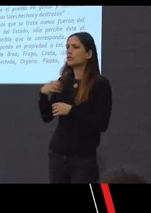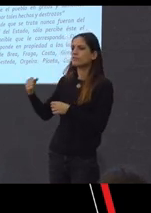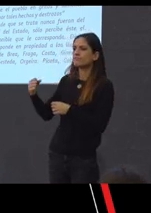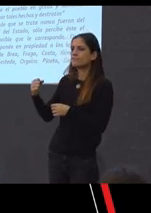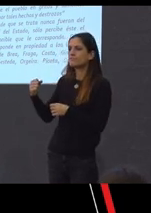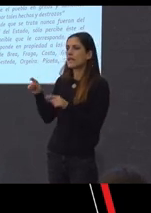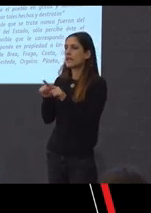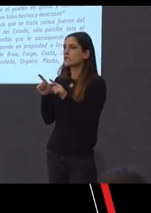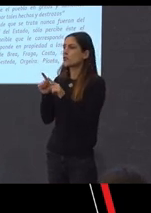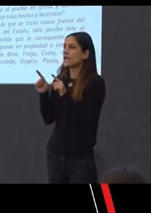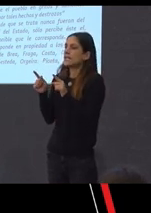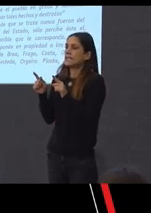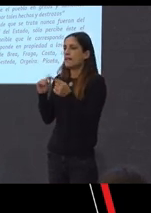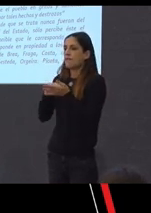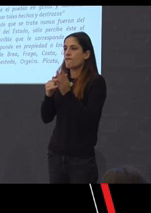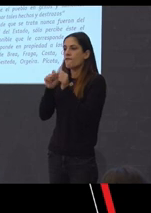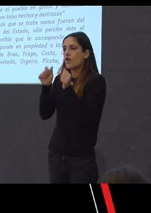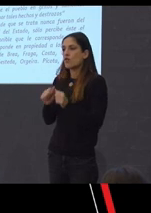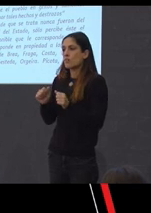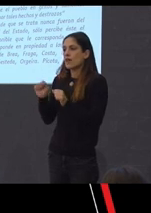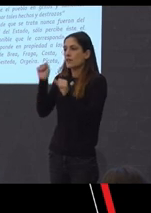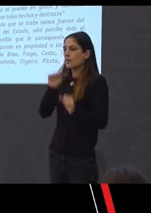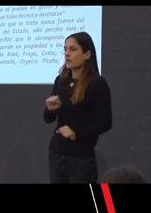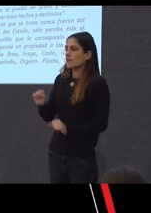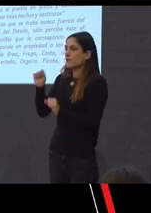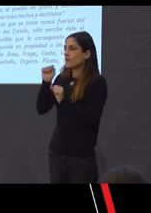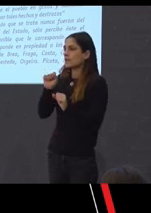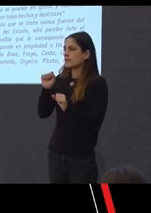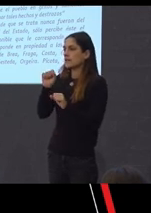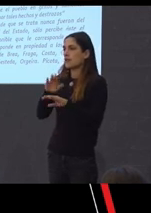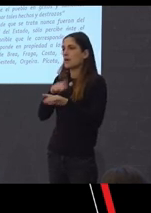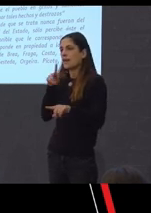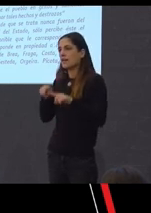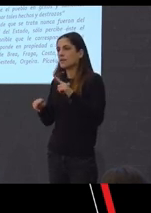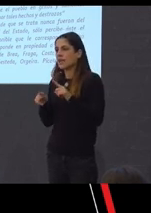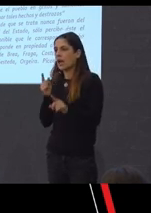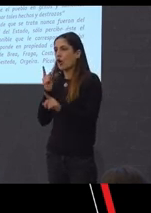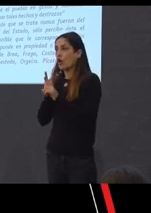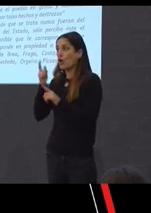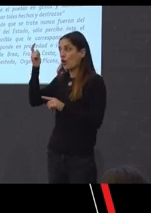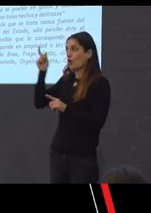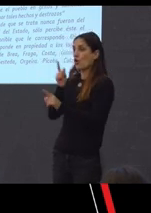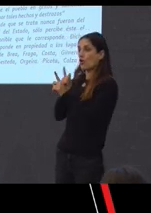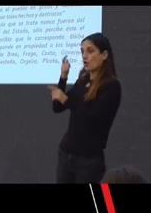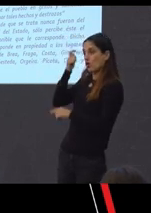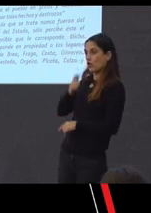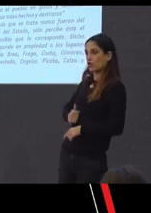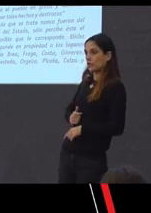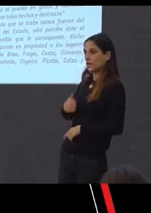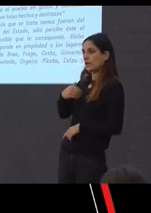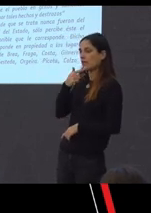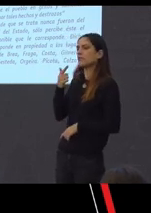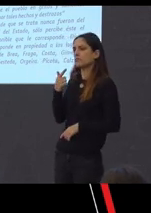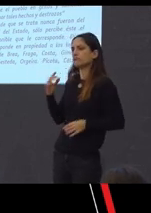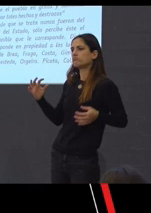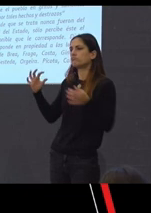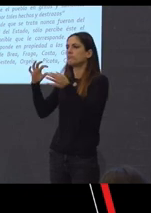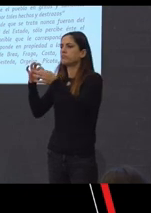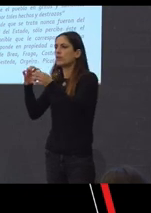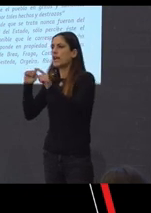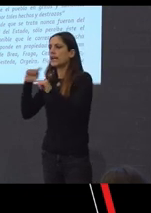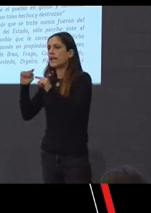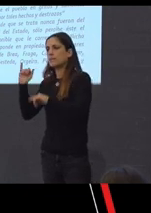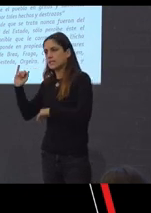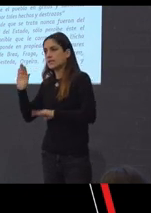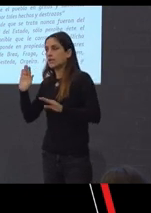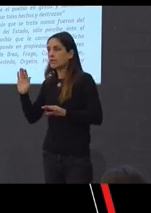defensivo para evitar unha posible acción en contra deles. Entón, non somos afins ao réxime, pero non estamos de acordo con esta política que